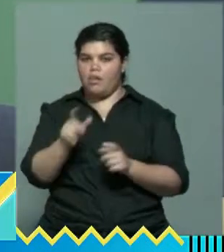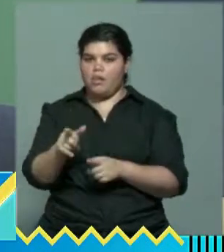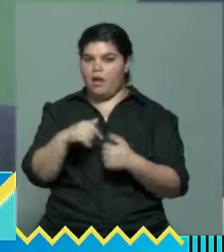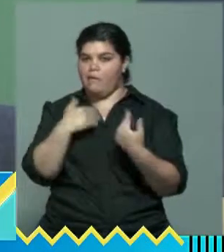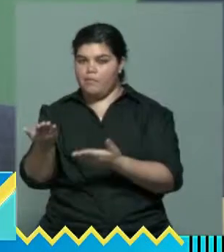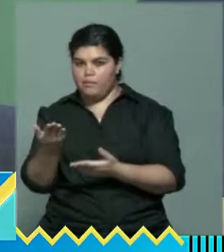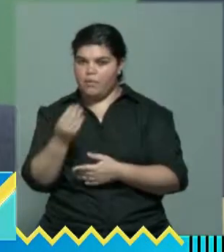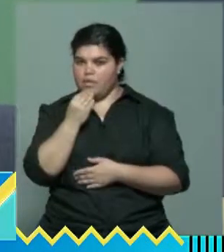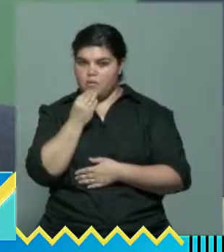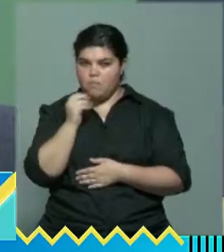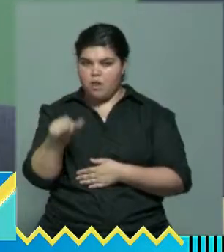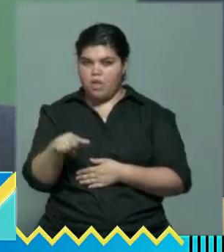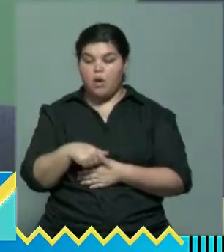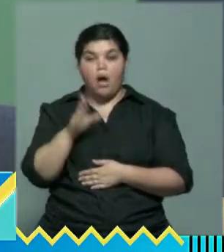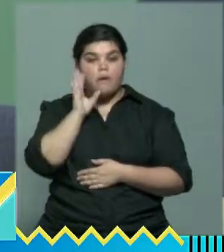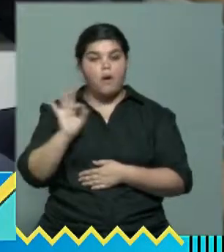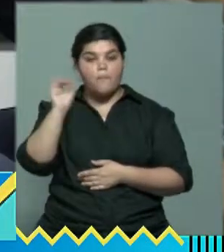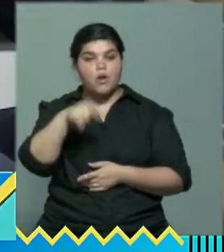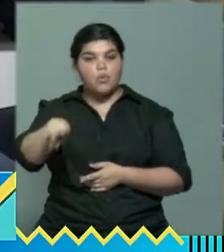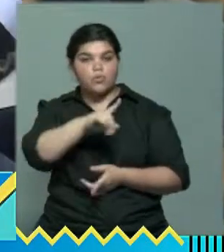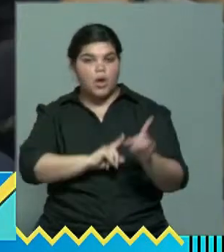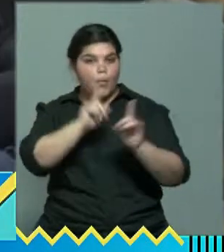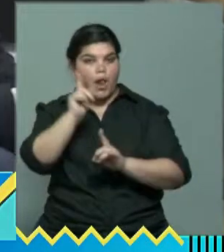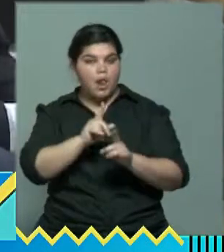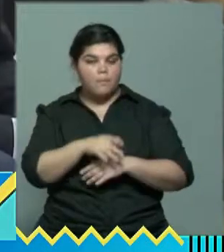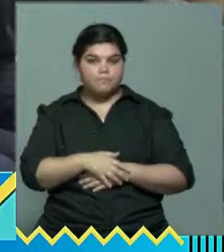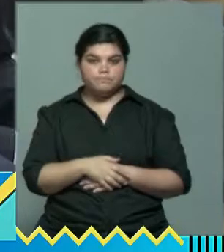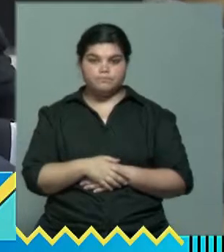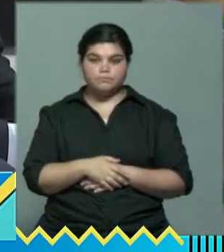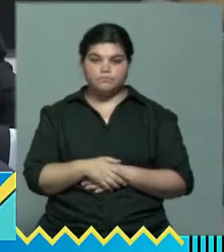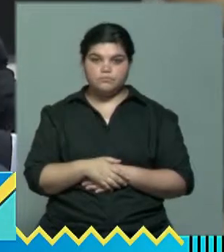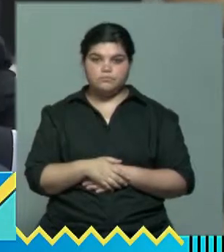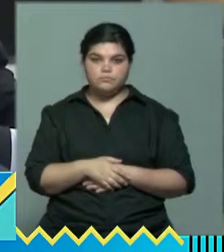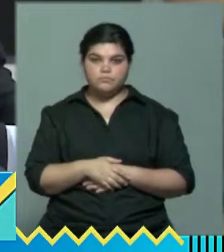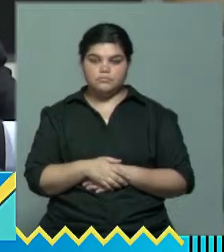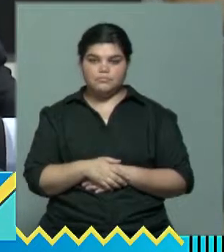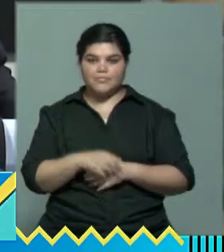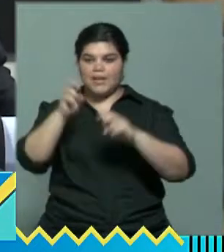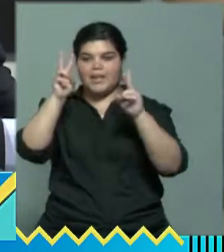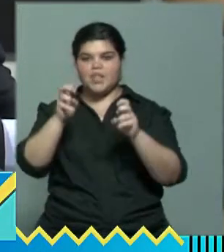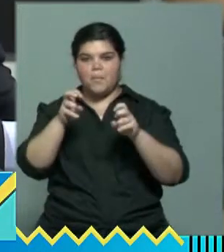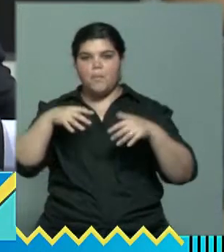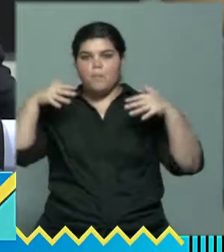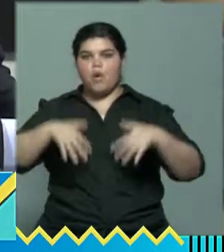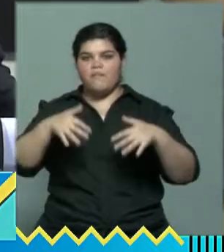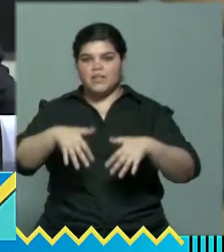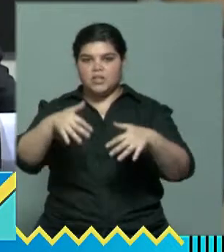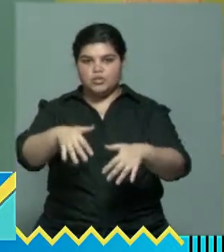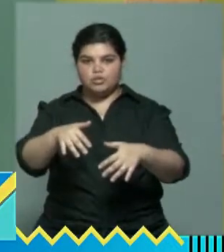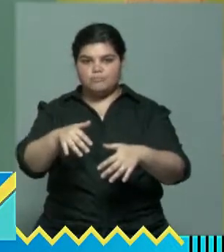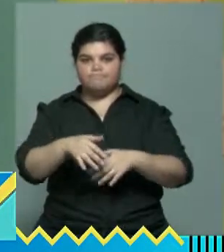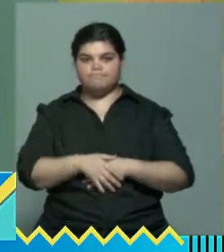y no quería saber también cuál es su opinión al respecto. Bueno, mira, con respecto al tema de movilizaciones, a